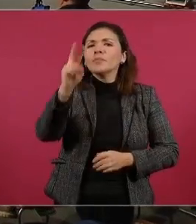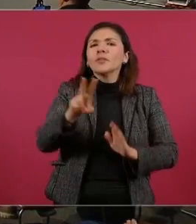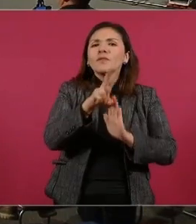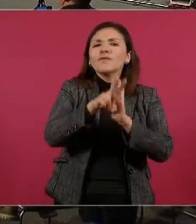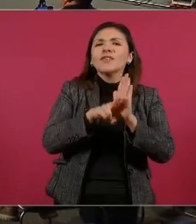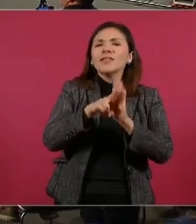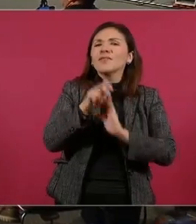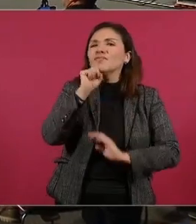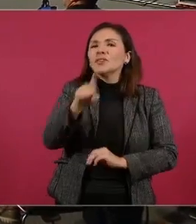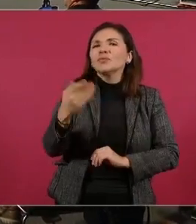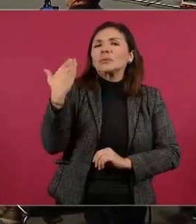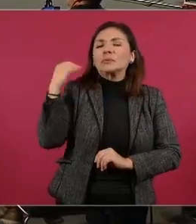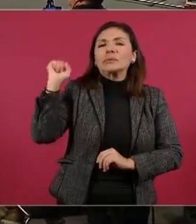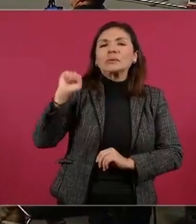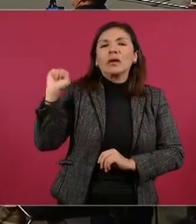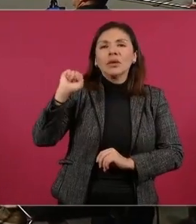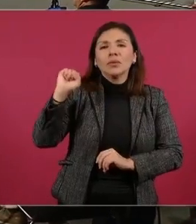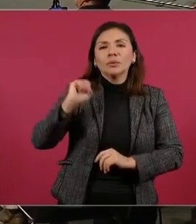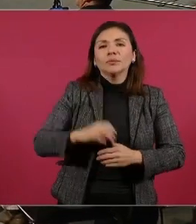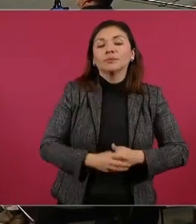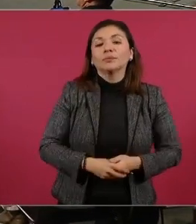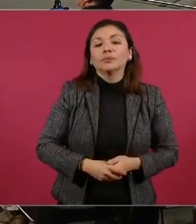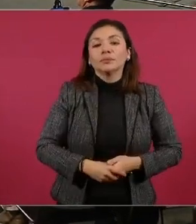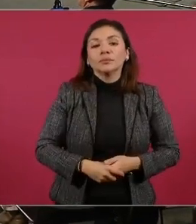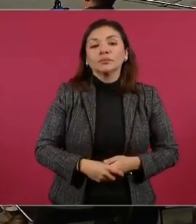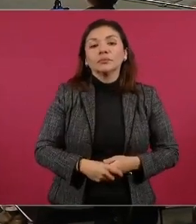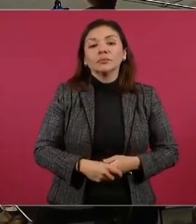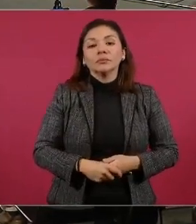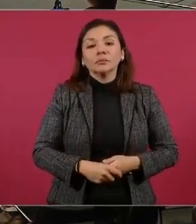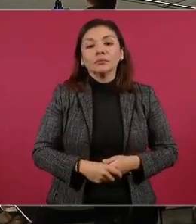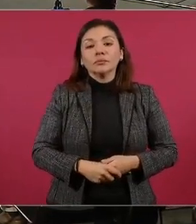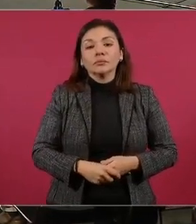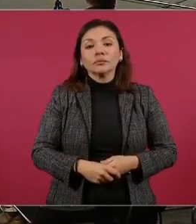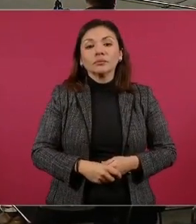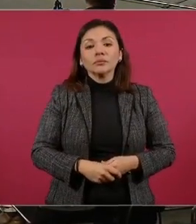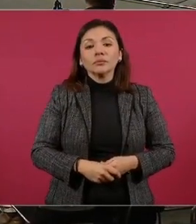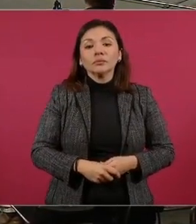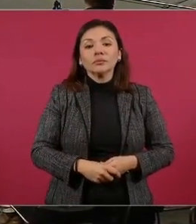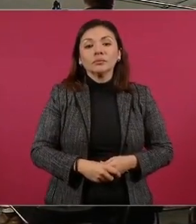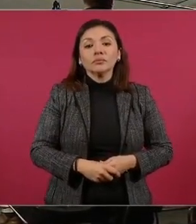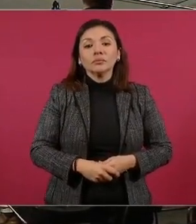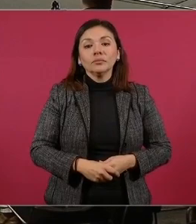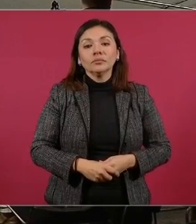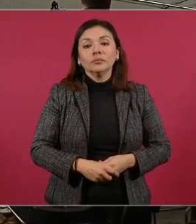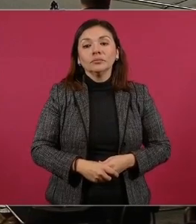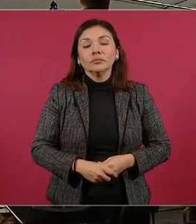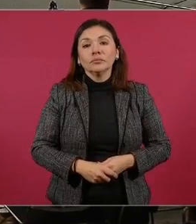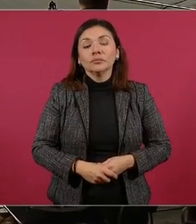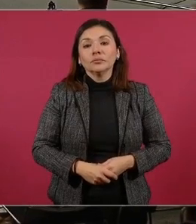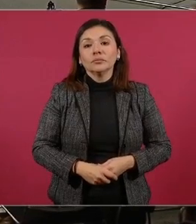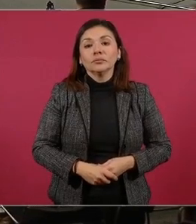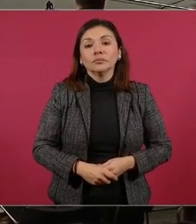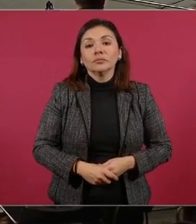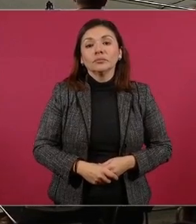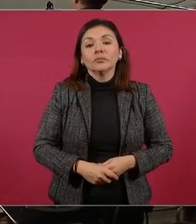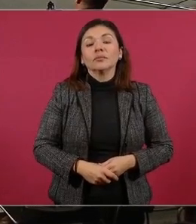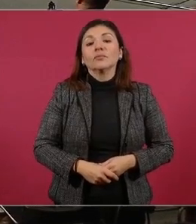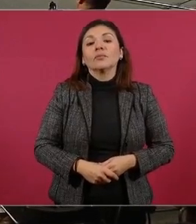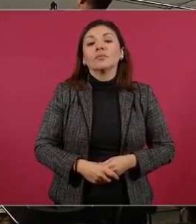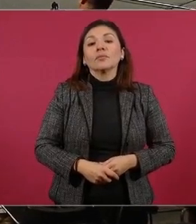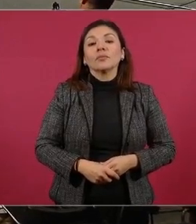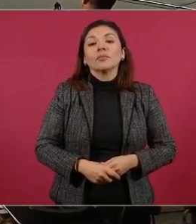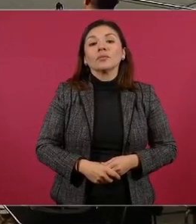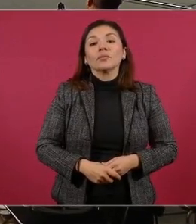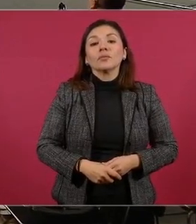del sábado el video del sábado c caminos para unir los pueblos para Ah bueno